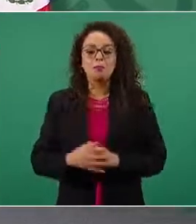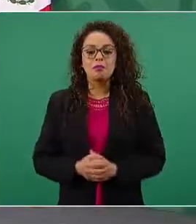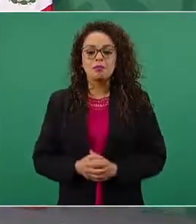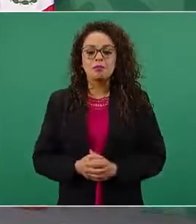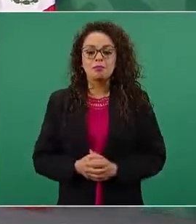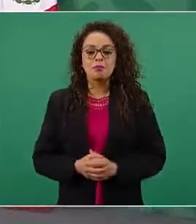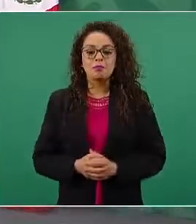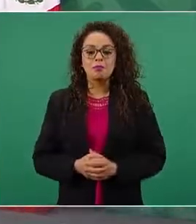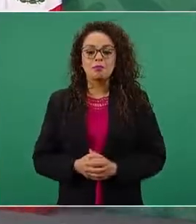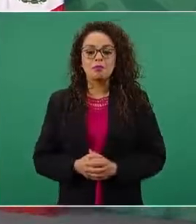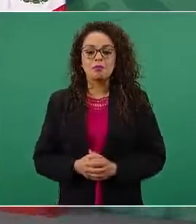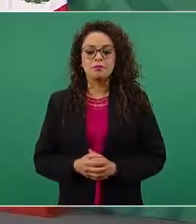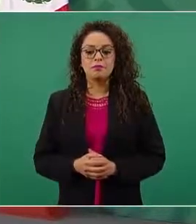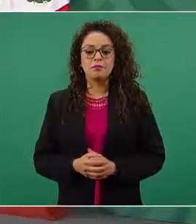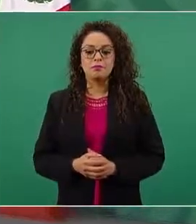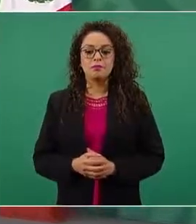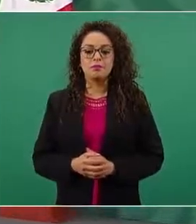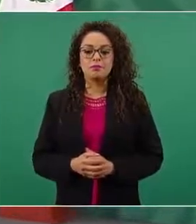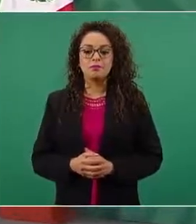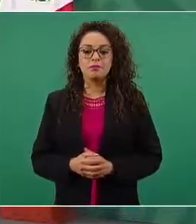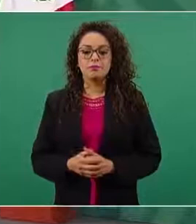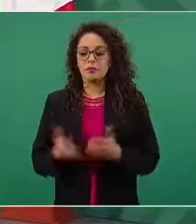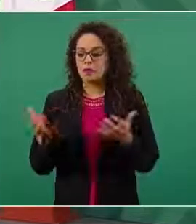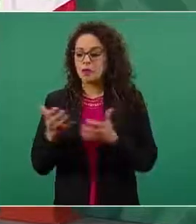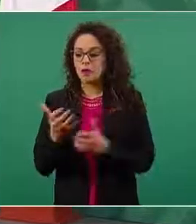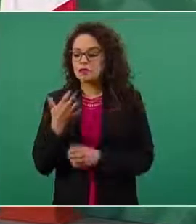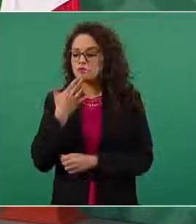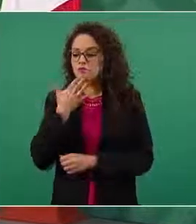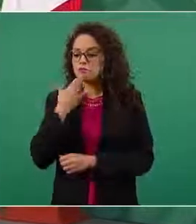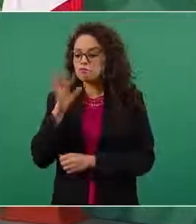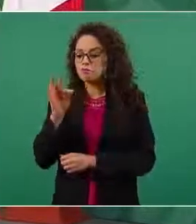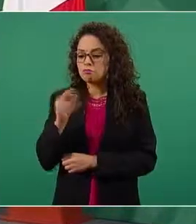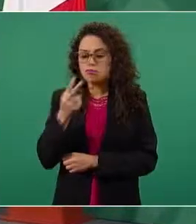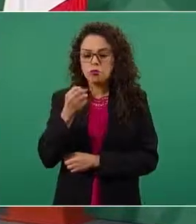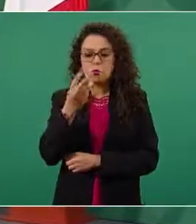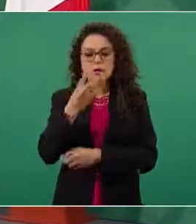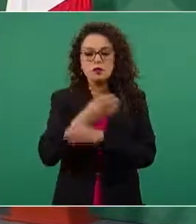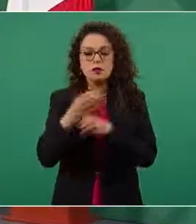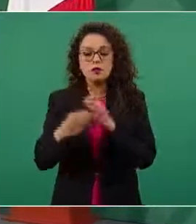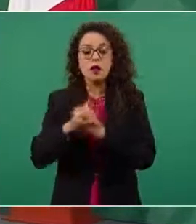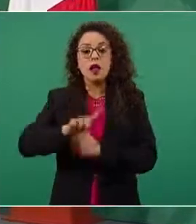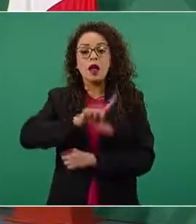2, 3 cosas, ya llegó la hora de la comida, ya no regresan,